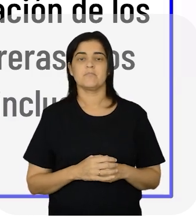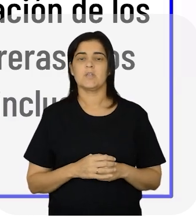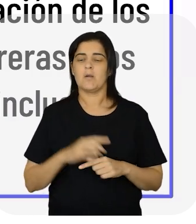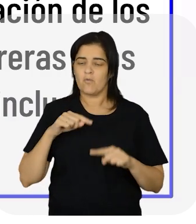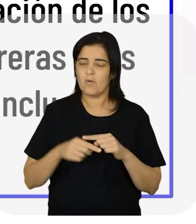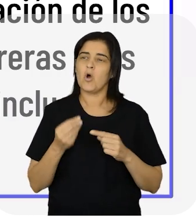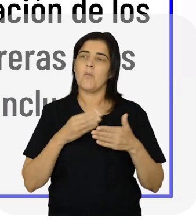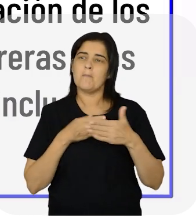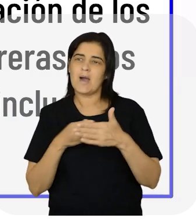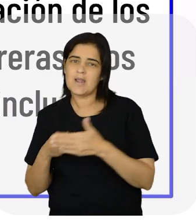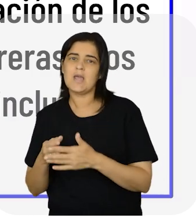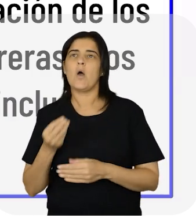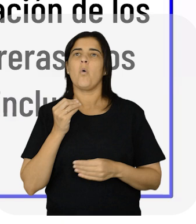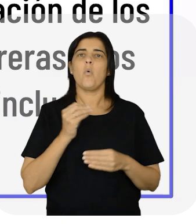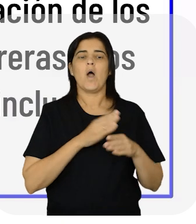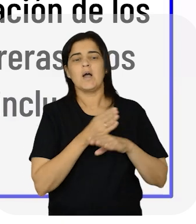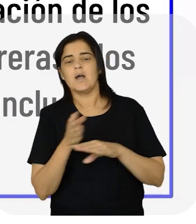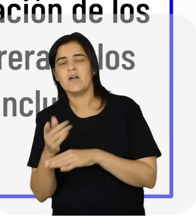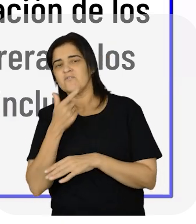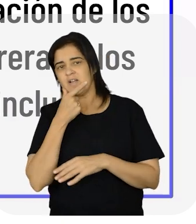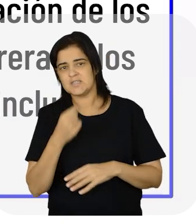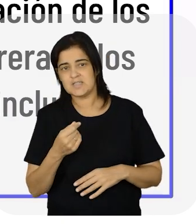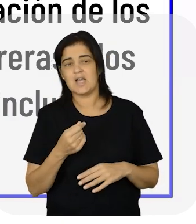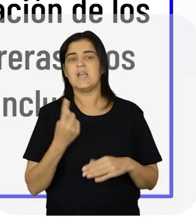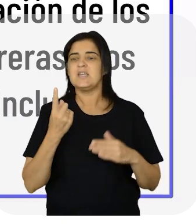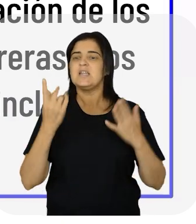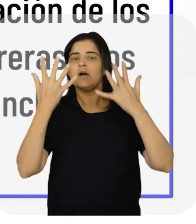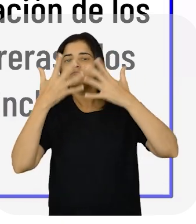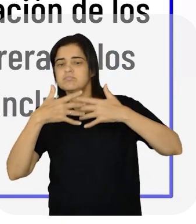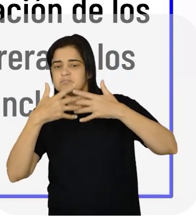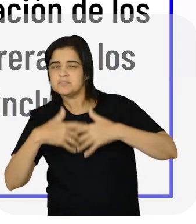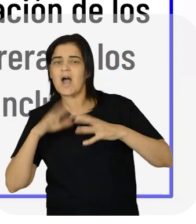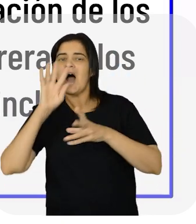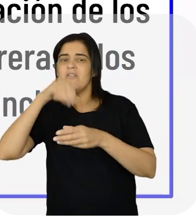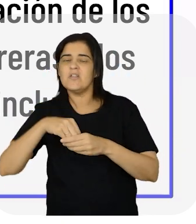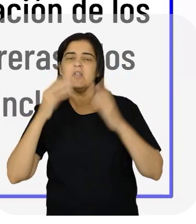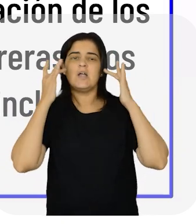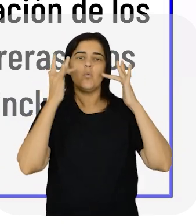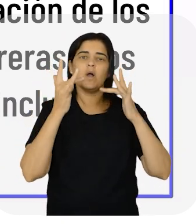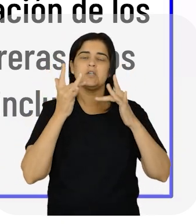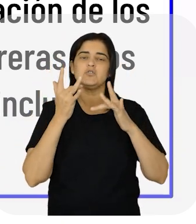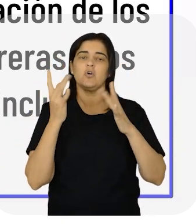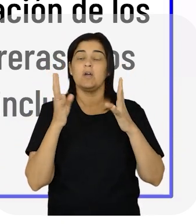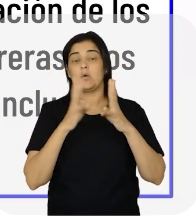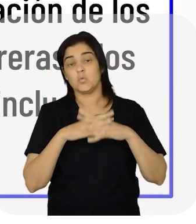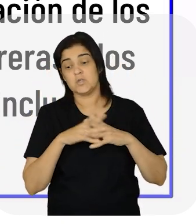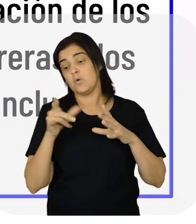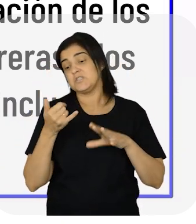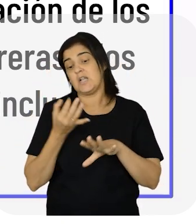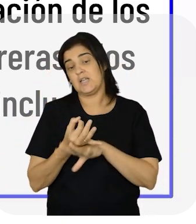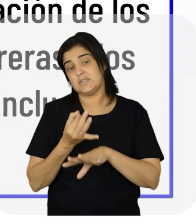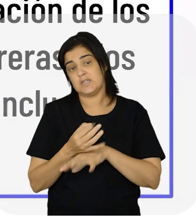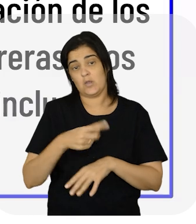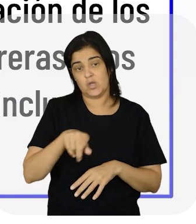Profundizamos sobre las barreras, los facilitadores, en articulación con la formación en educación inclusiva que ellos han recibido.